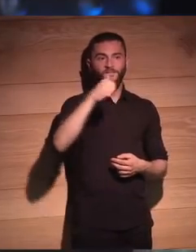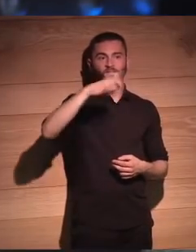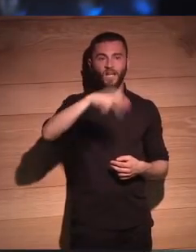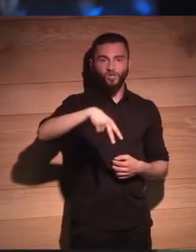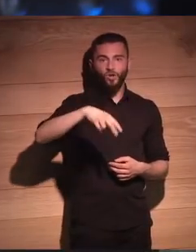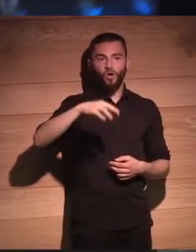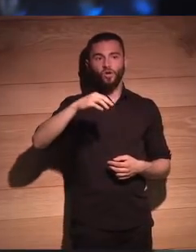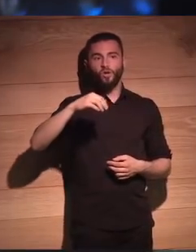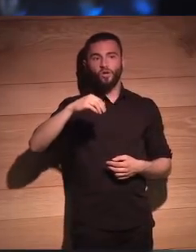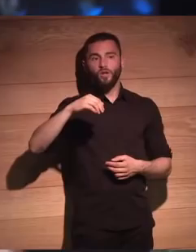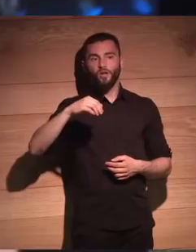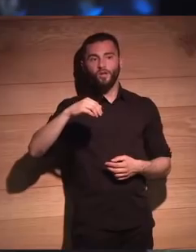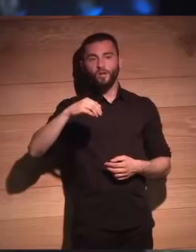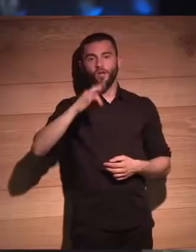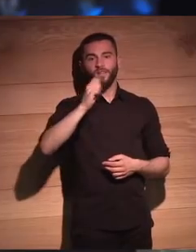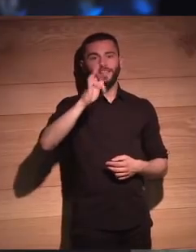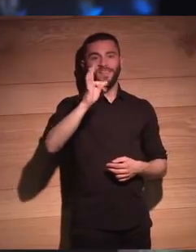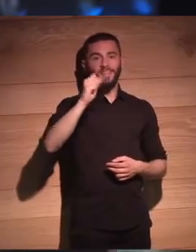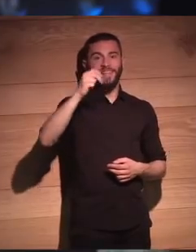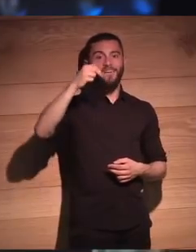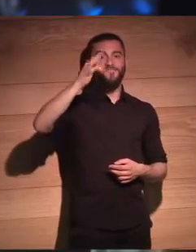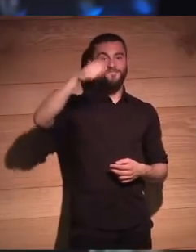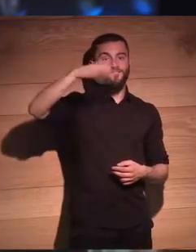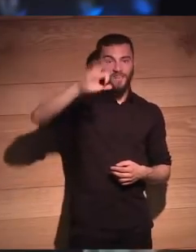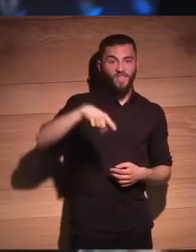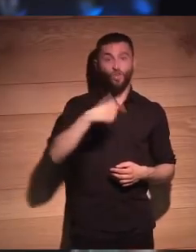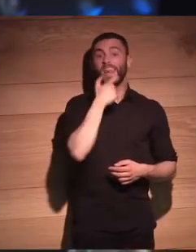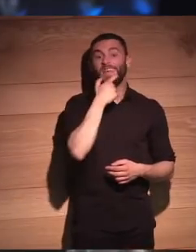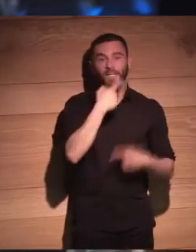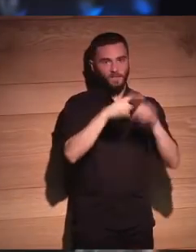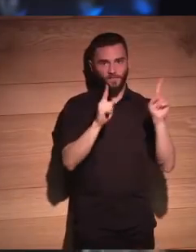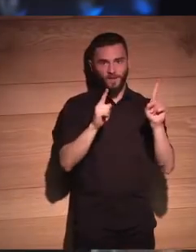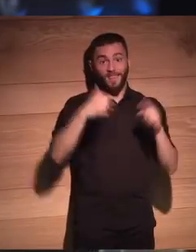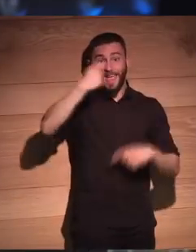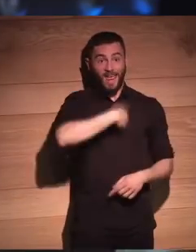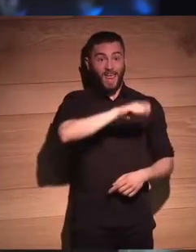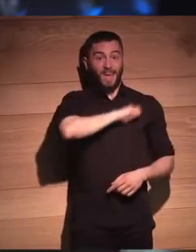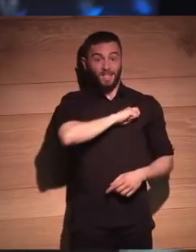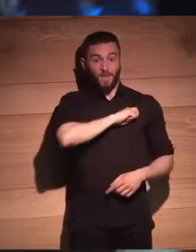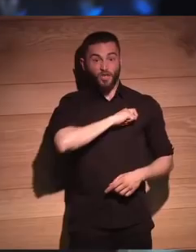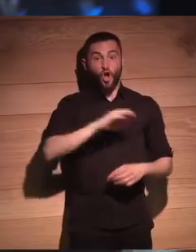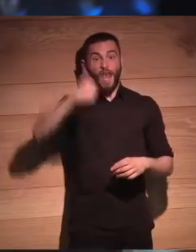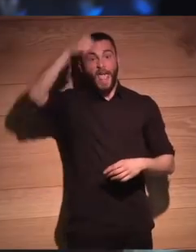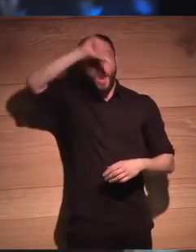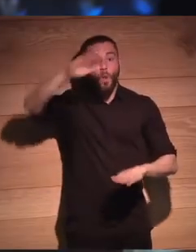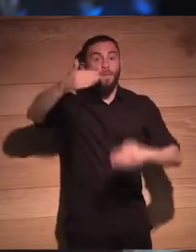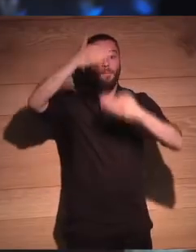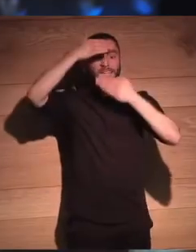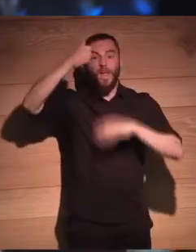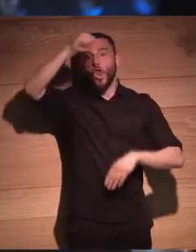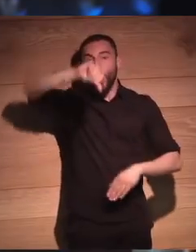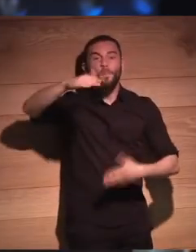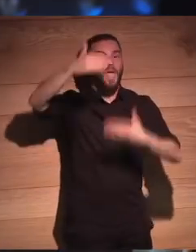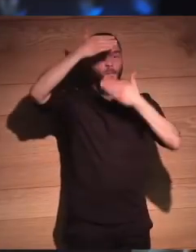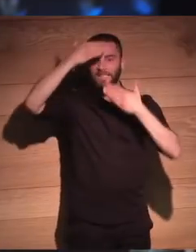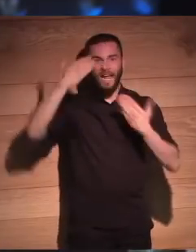español sonaba el hombre enmascarado, ¿no? Que el viento diga eso, Es muy bonito. Yo de niño lo leí y decía,